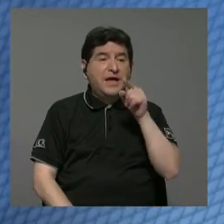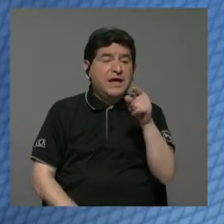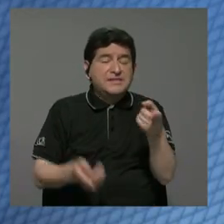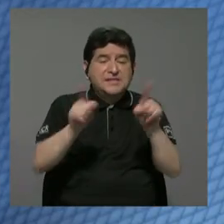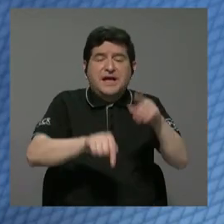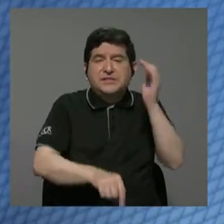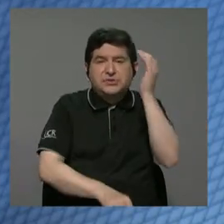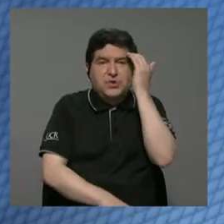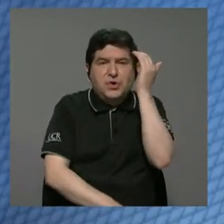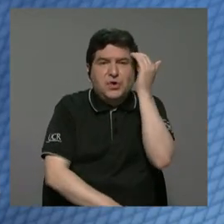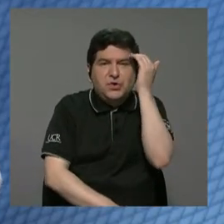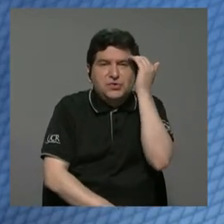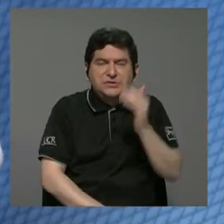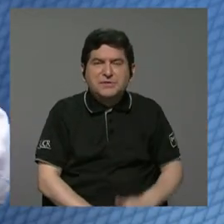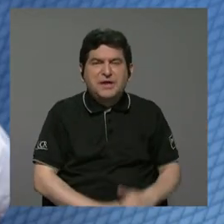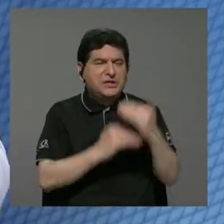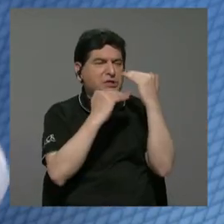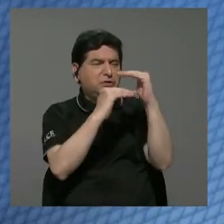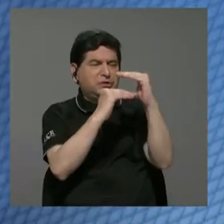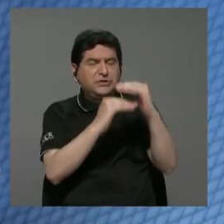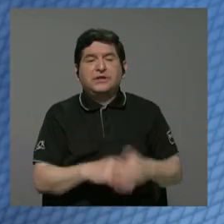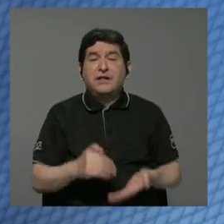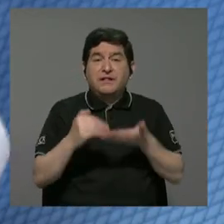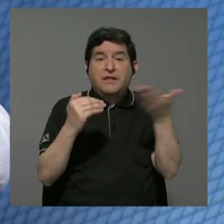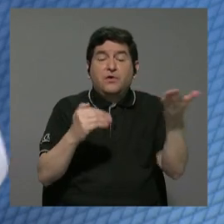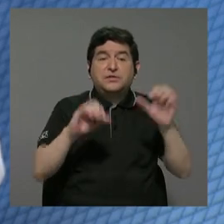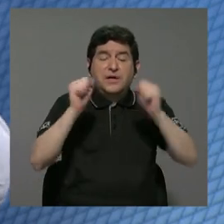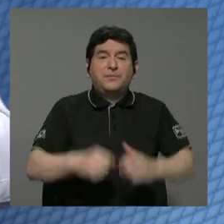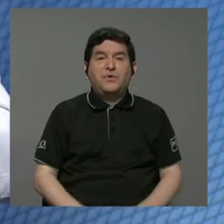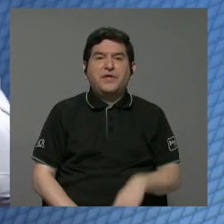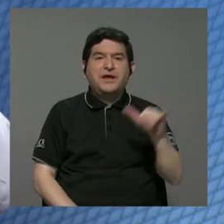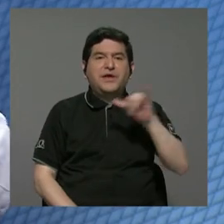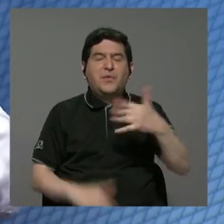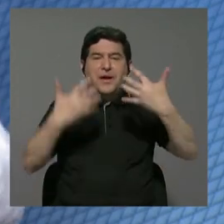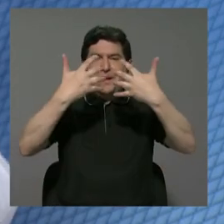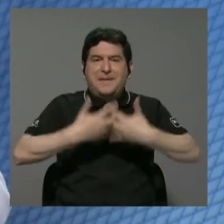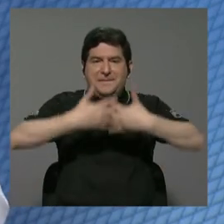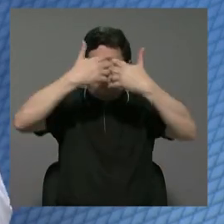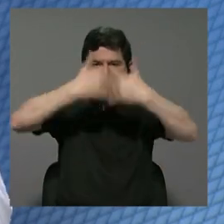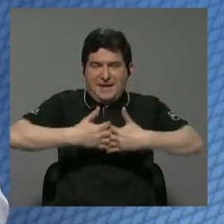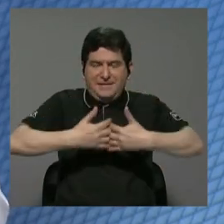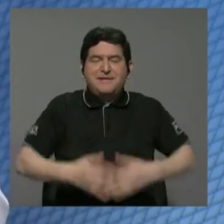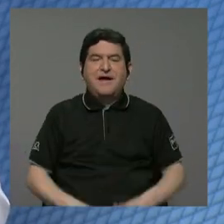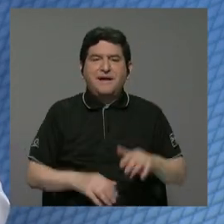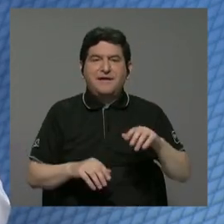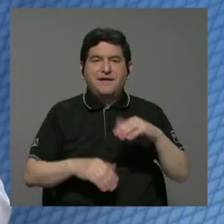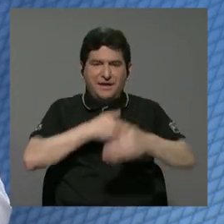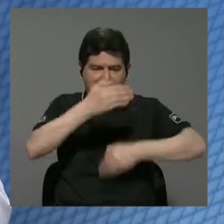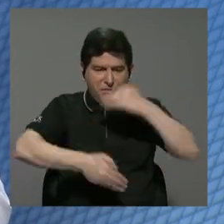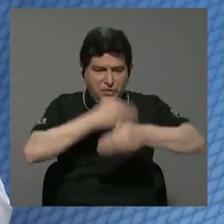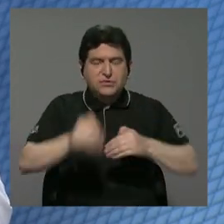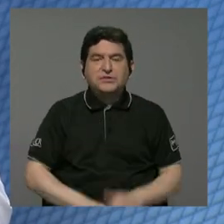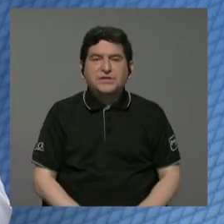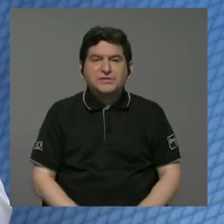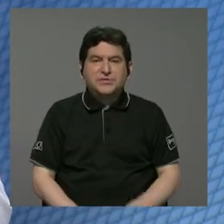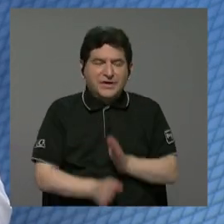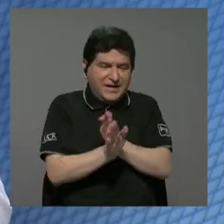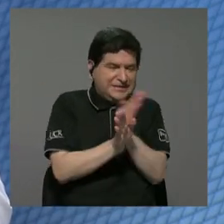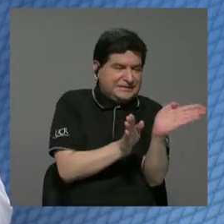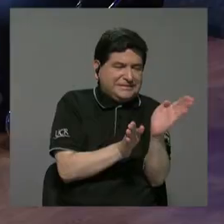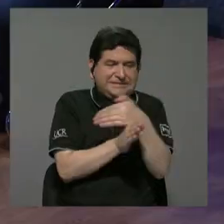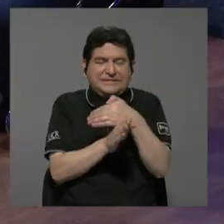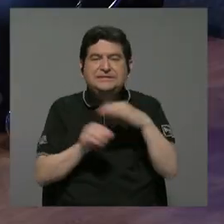con un saber o un conocimiento muy básico sobre cosas para una maquila industrial o comercial, etcétera, que está sesgando enormemente la